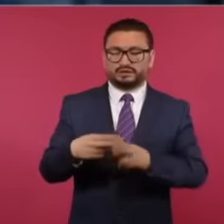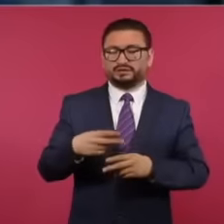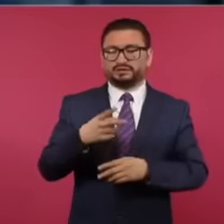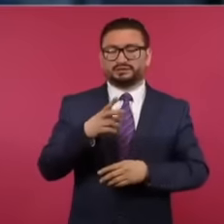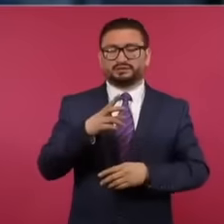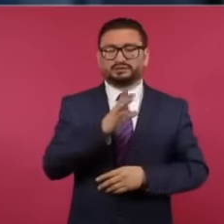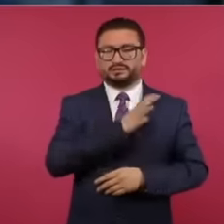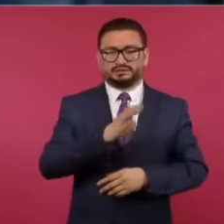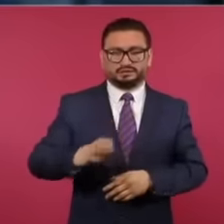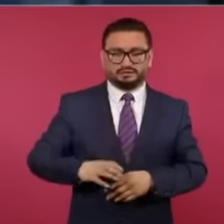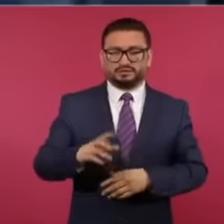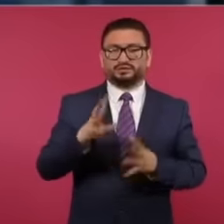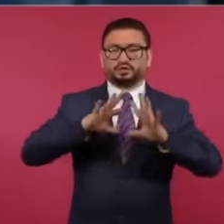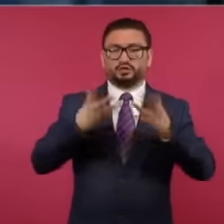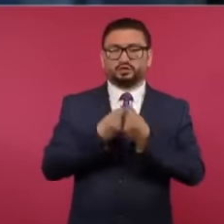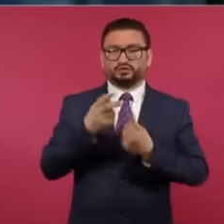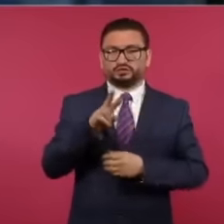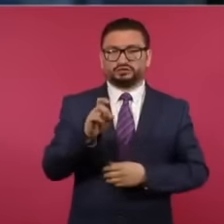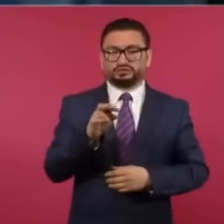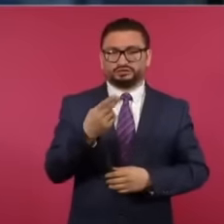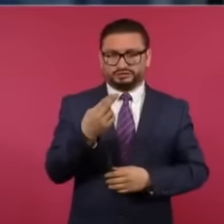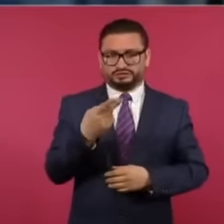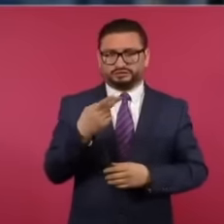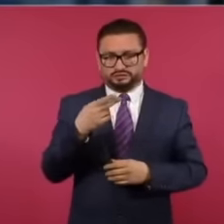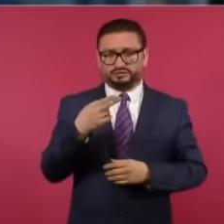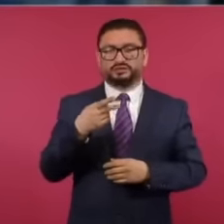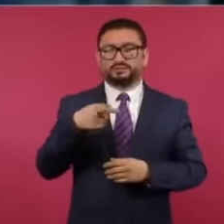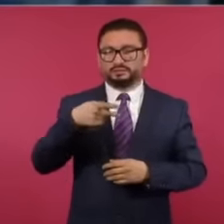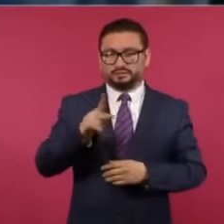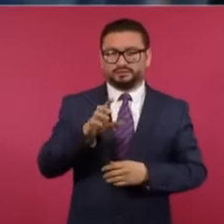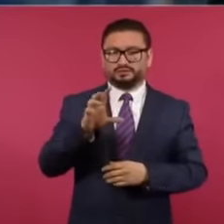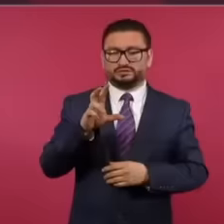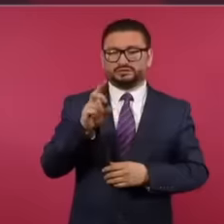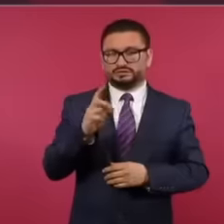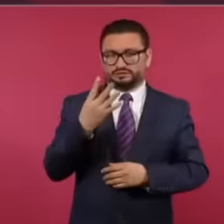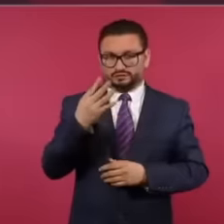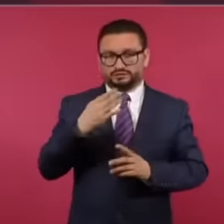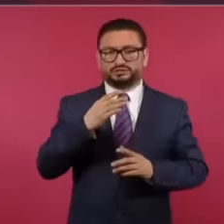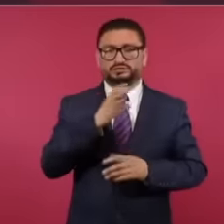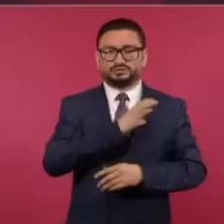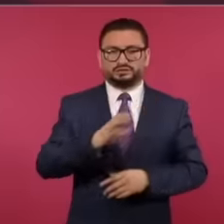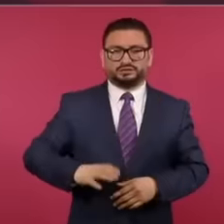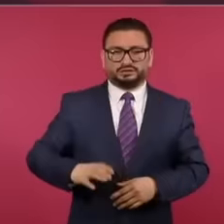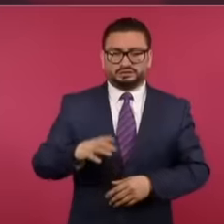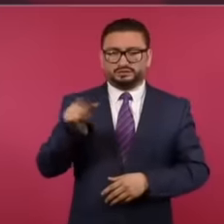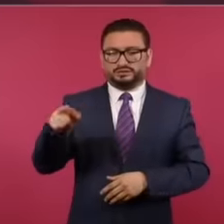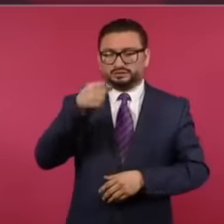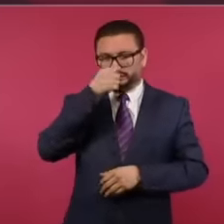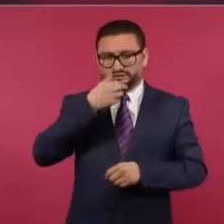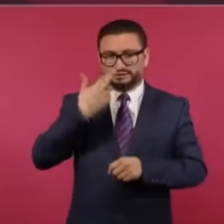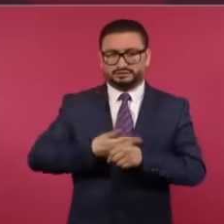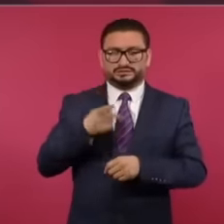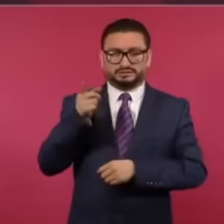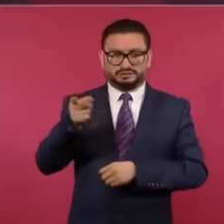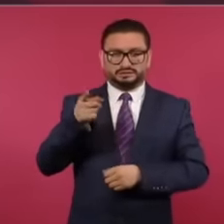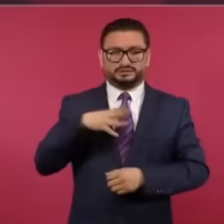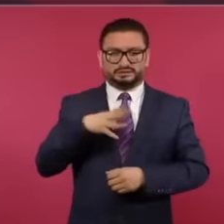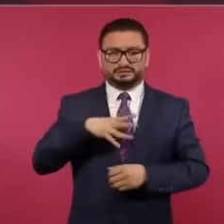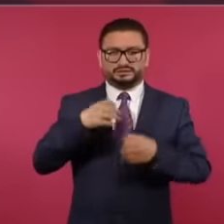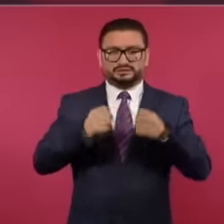y 225 en total, pero aspirantes, también funcionarios políticos. Sí, pero 34 candidatos. Sí. Mira, aquí está la secretaria